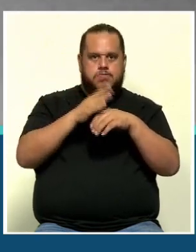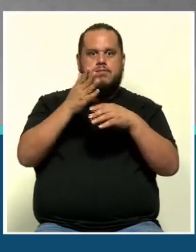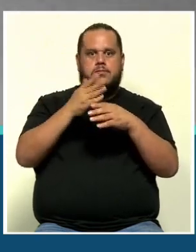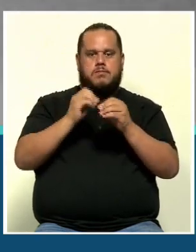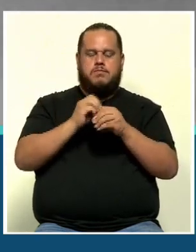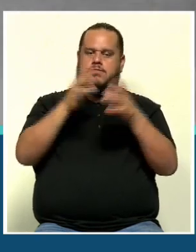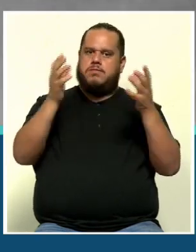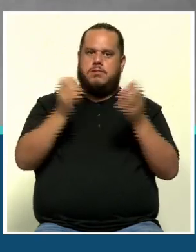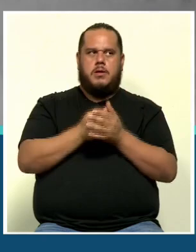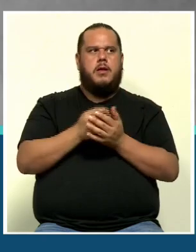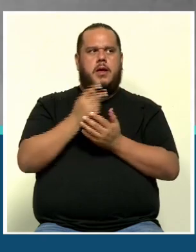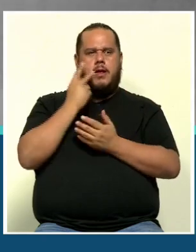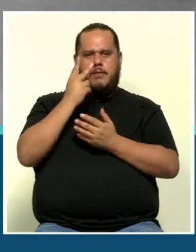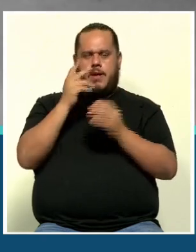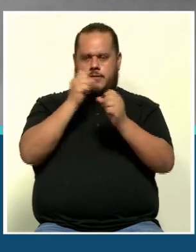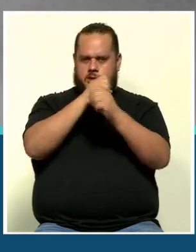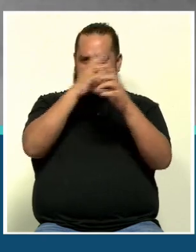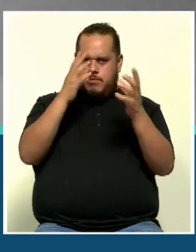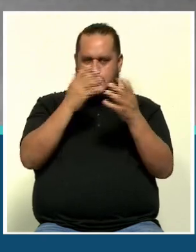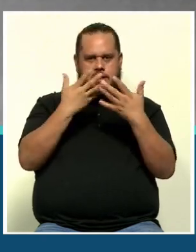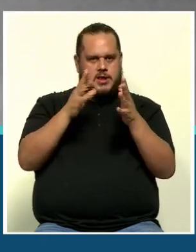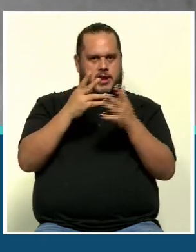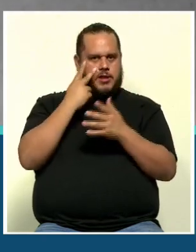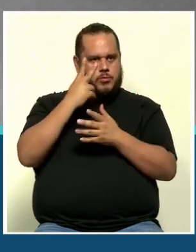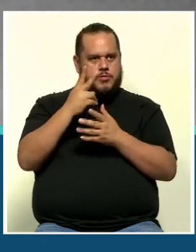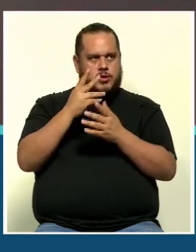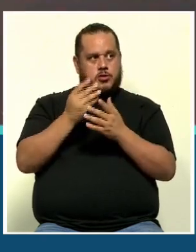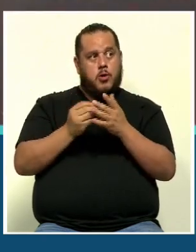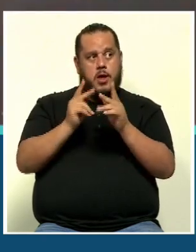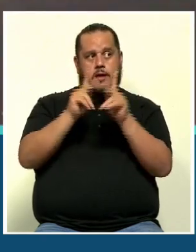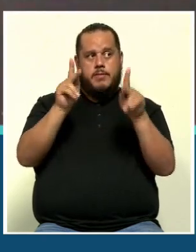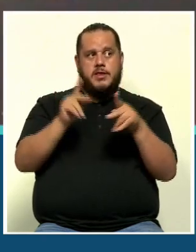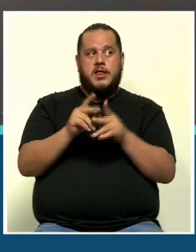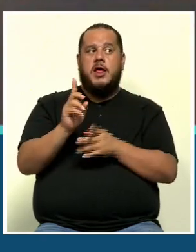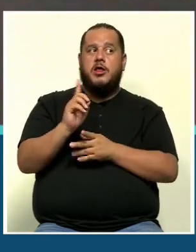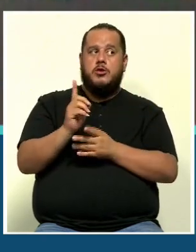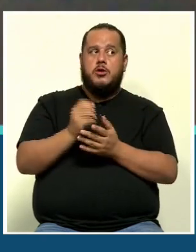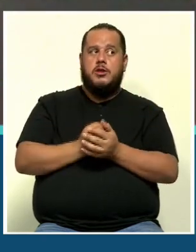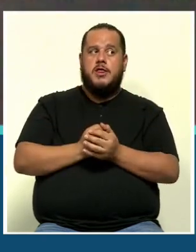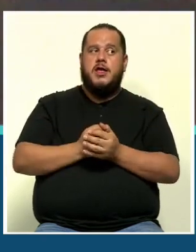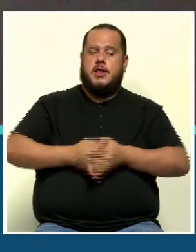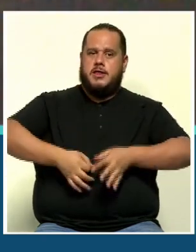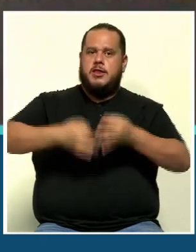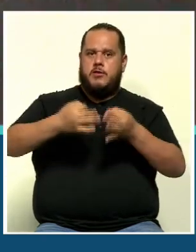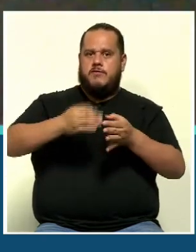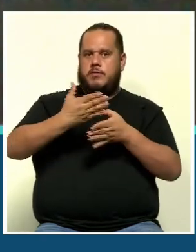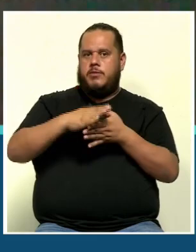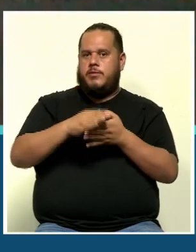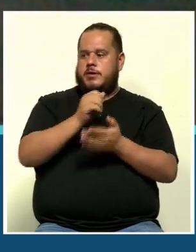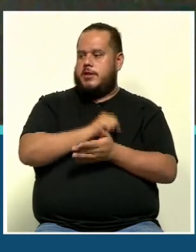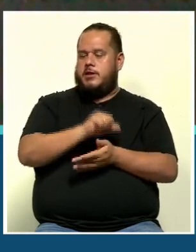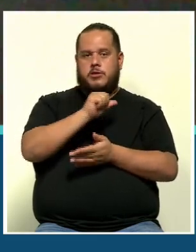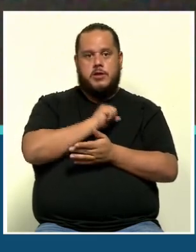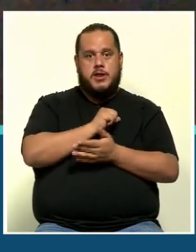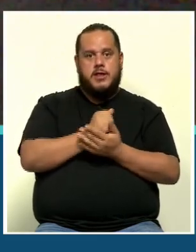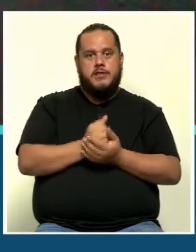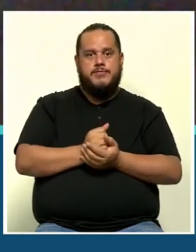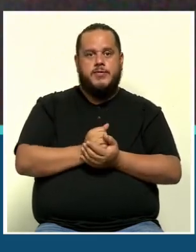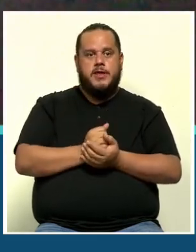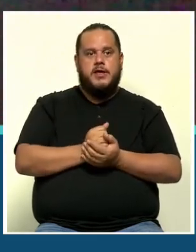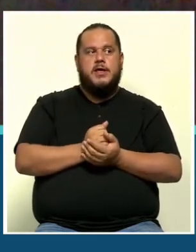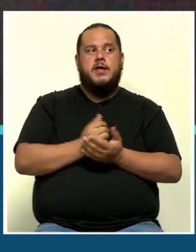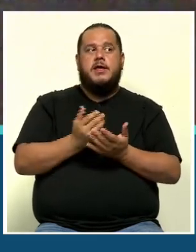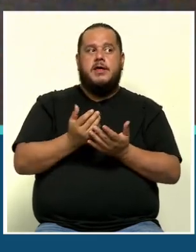entrevista para ver en imágenes que ya las hemos visto en pantalla, donde se confirma por parte de las autoridades que